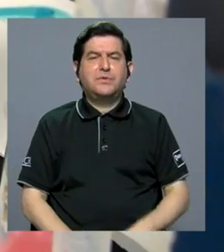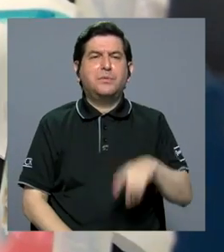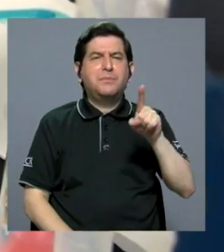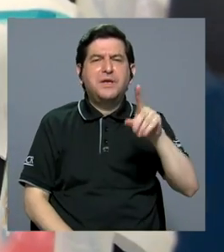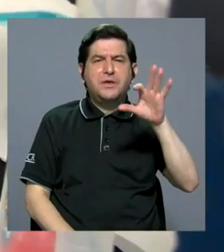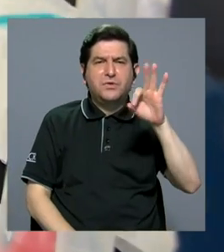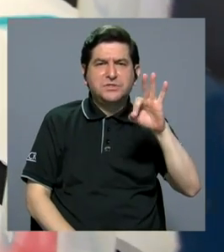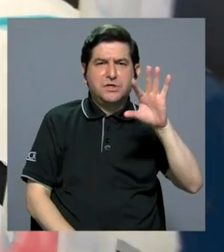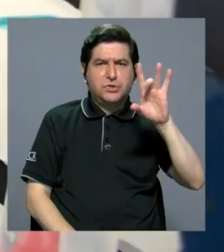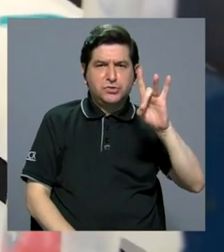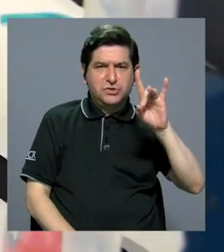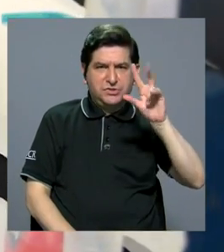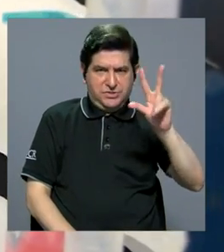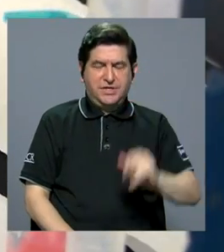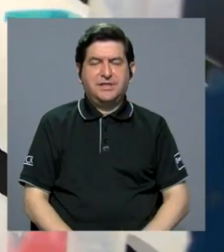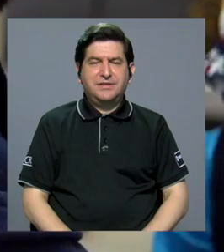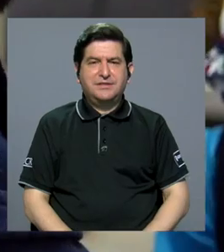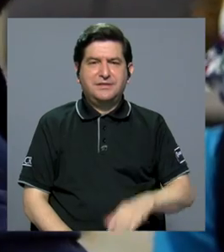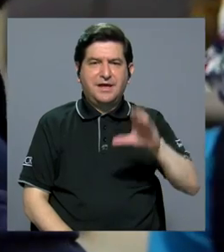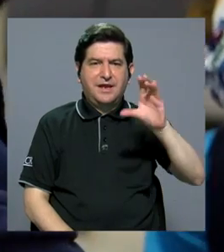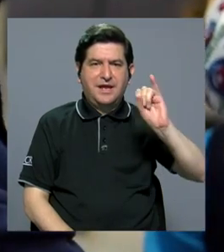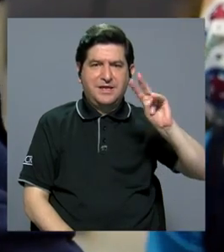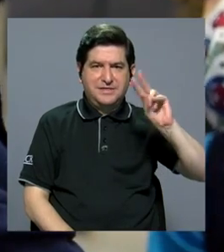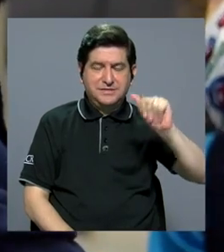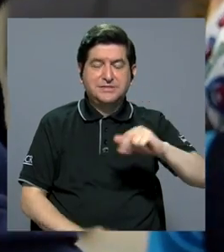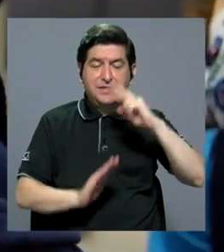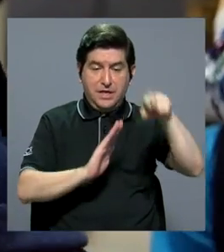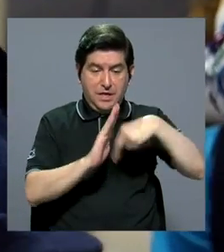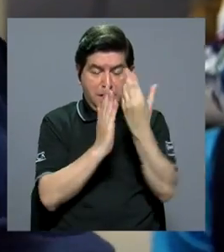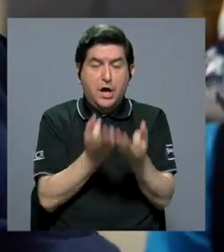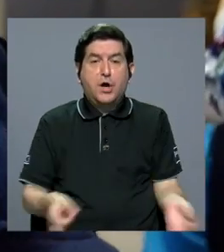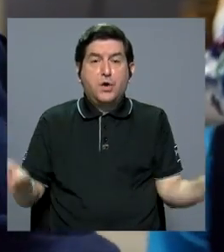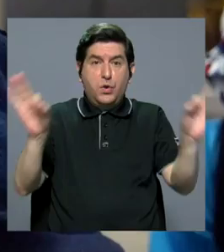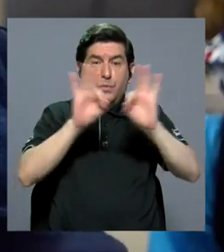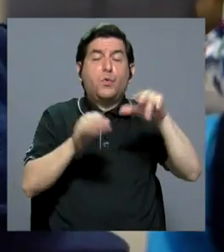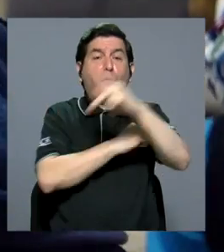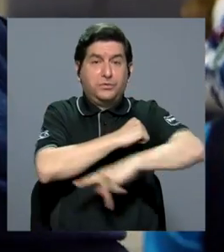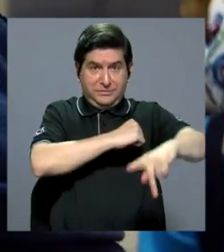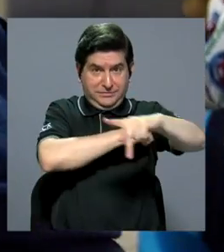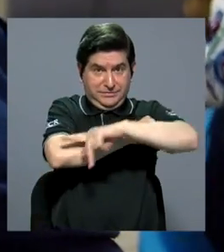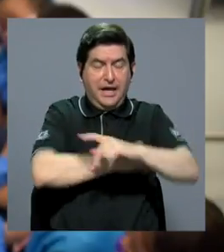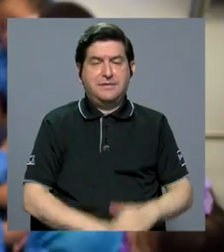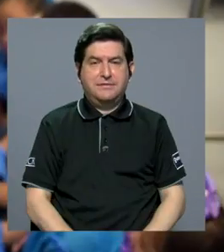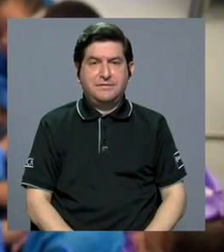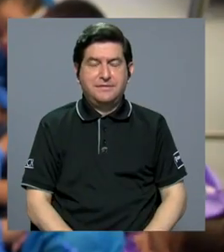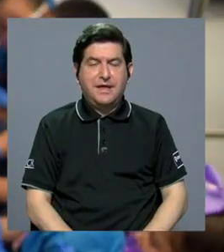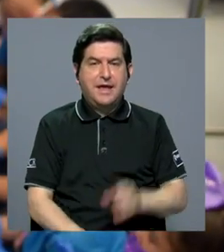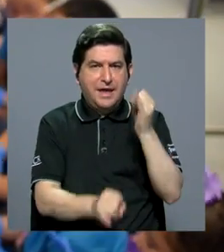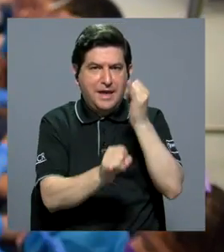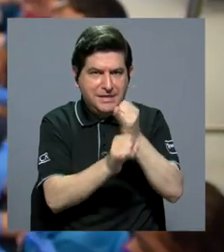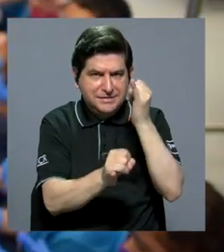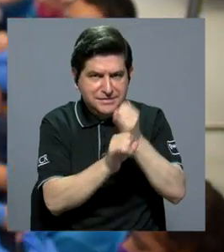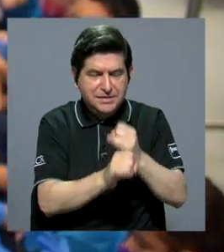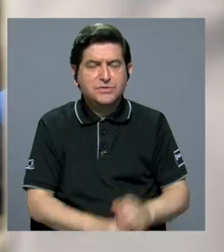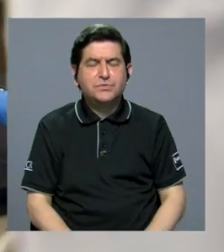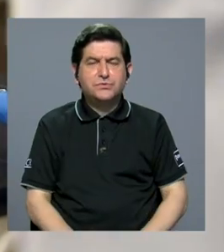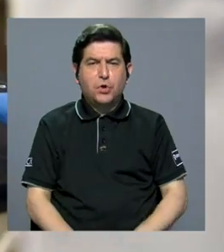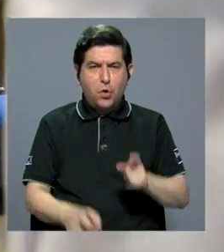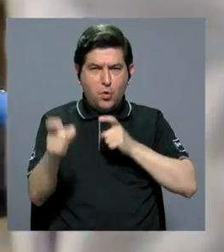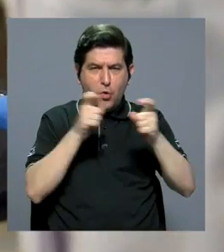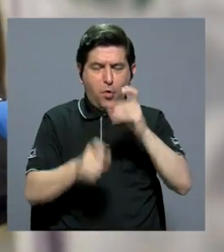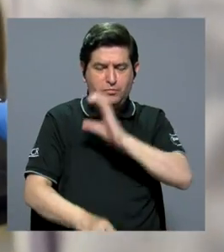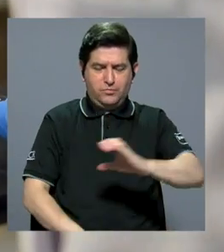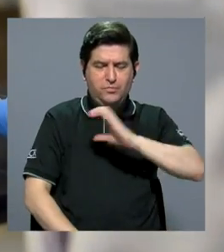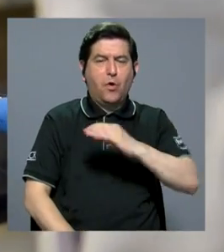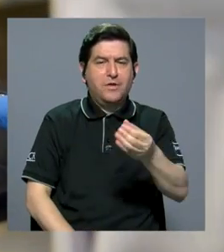desde 1983 el SINA cumple un rol fundamental en nuestro país, pues es el ente que se dedica al